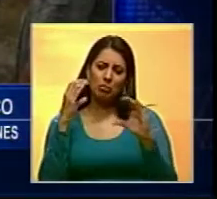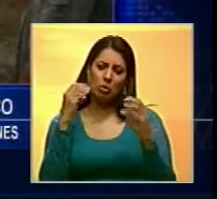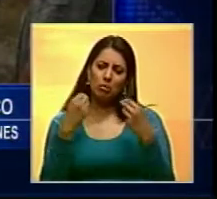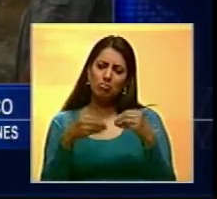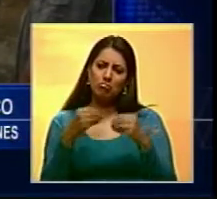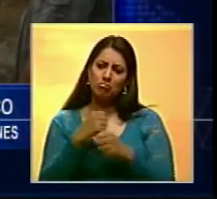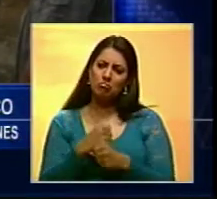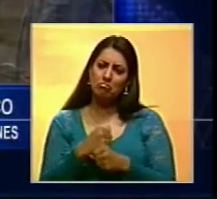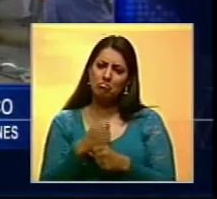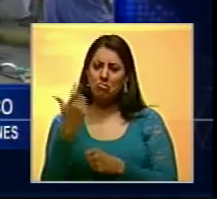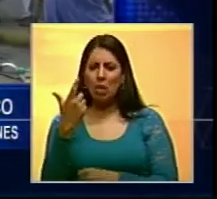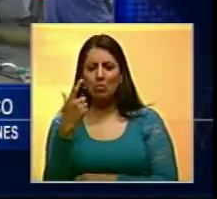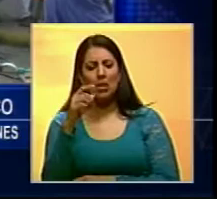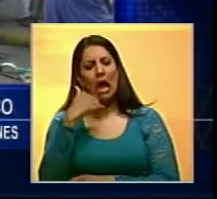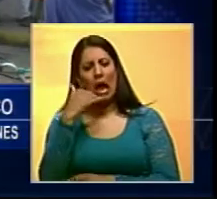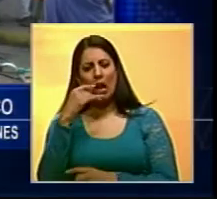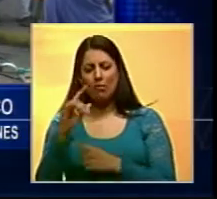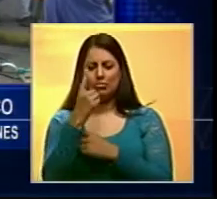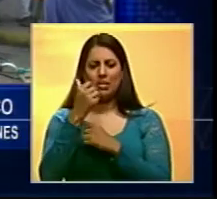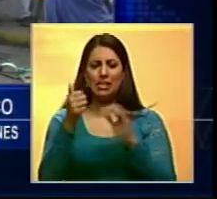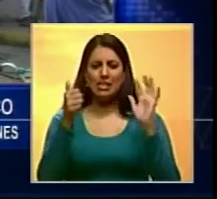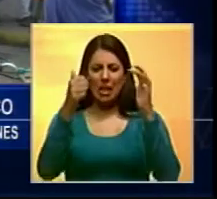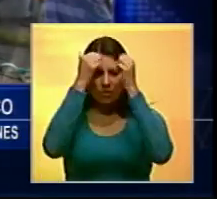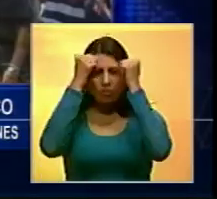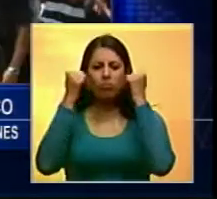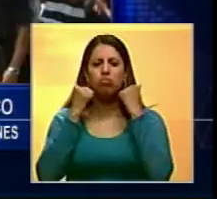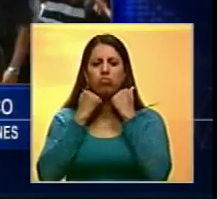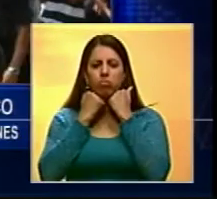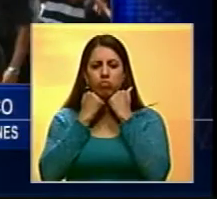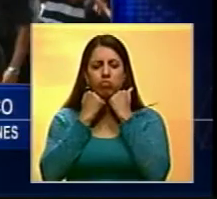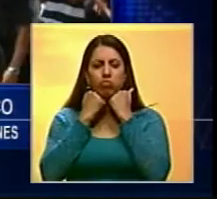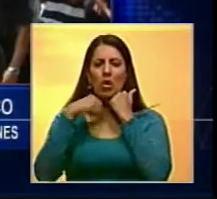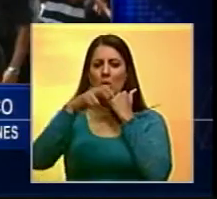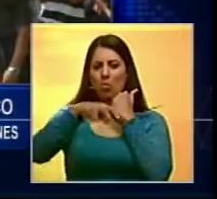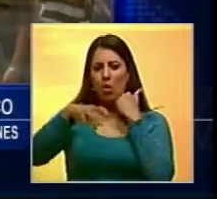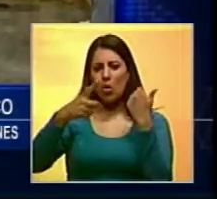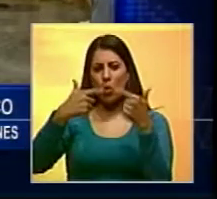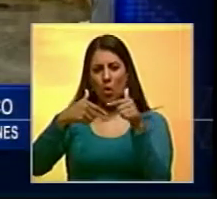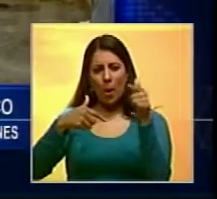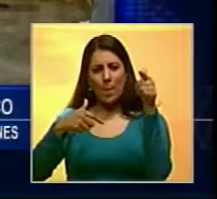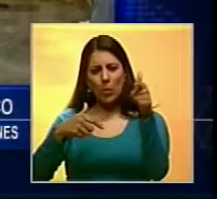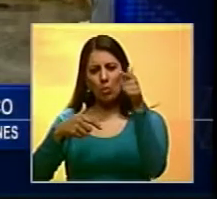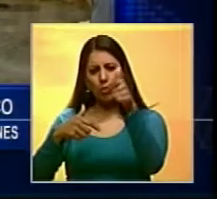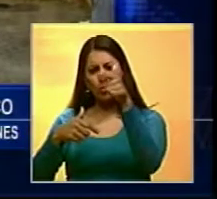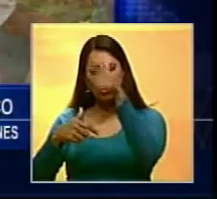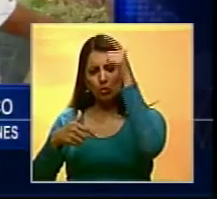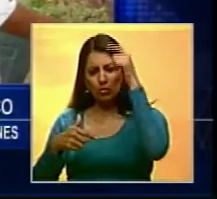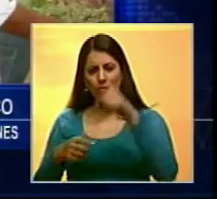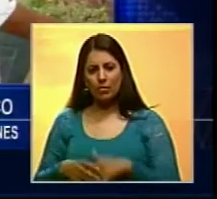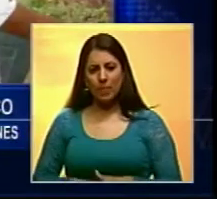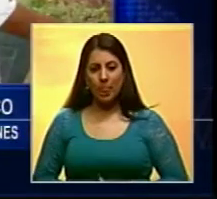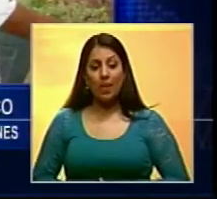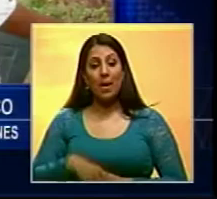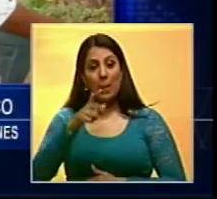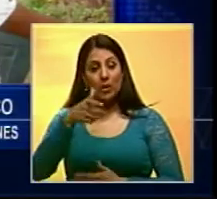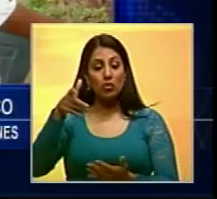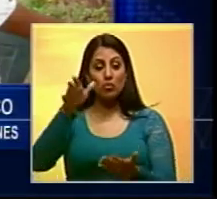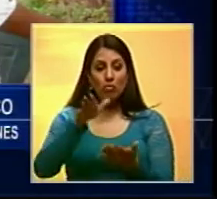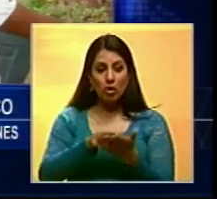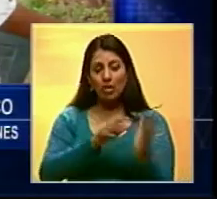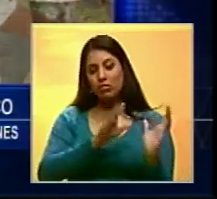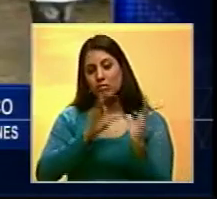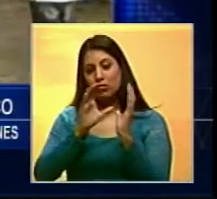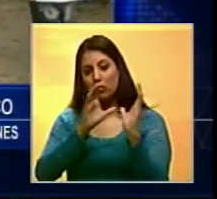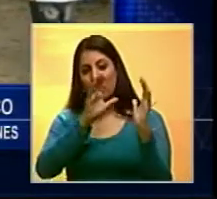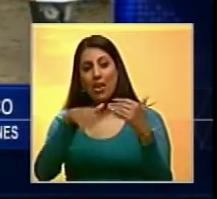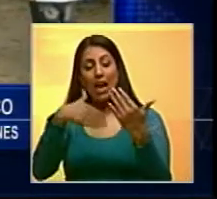público. Minutos más tarde, 6 encapuchados que pasaron por el lugar los asesinaron. Los fallecidos fueron trasladados